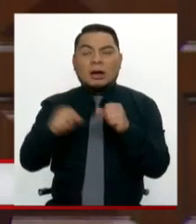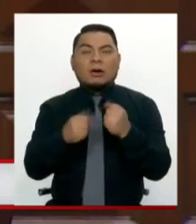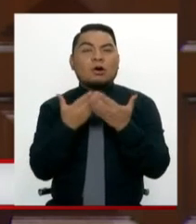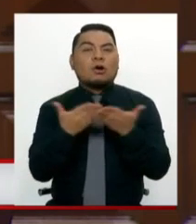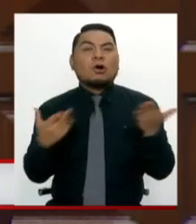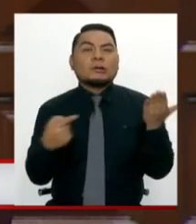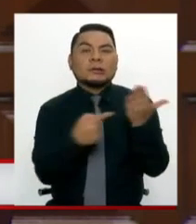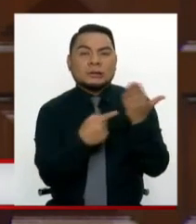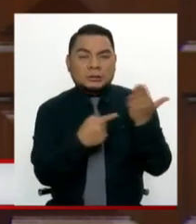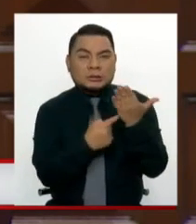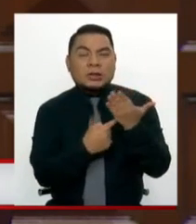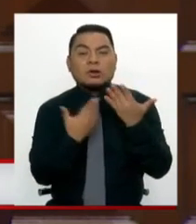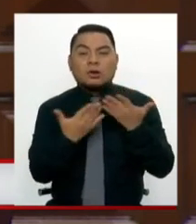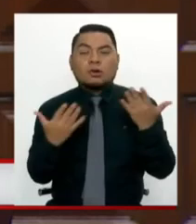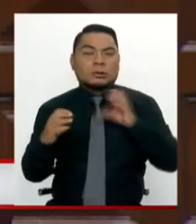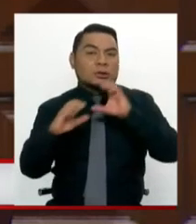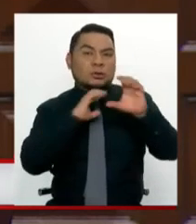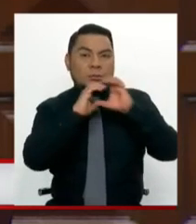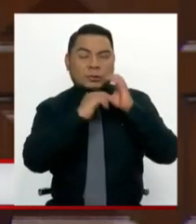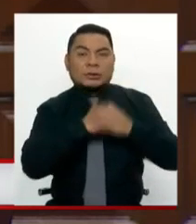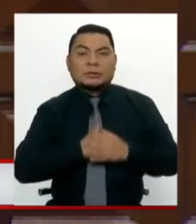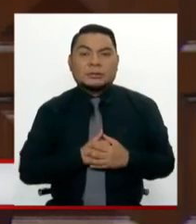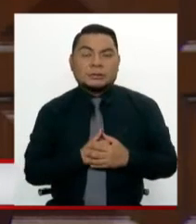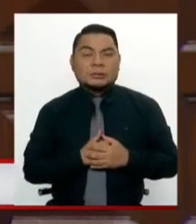y tecnológicos de comunicaciones.